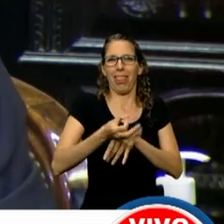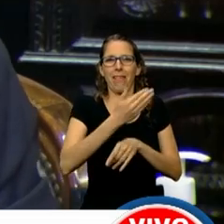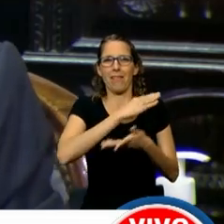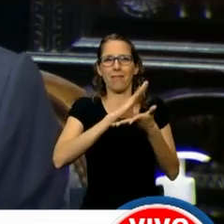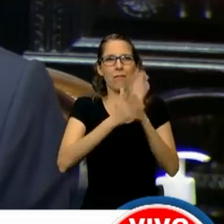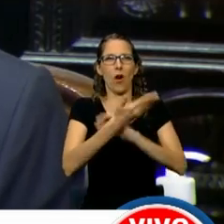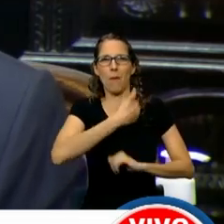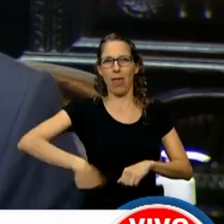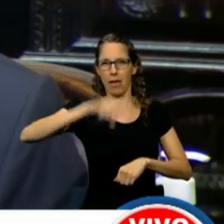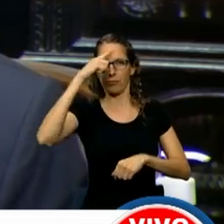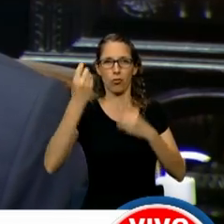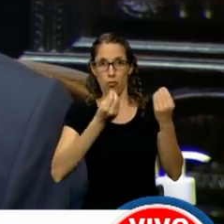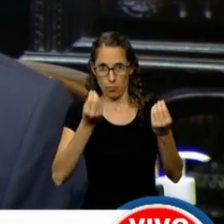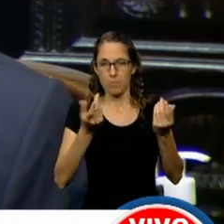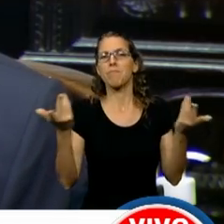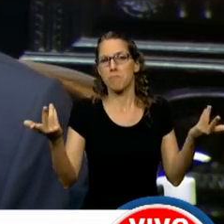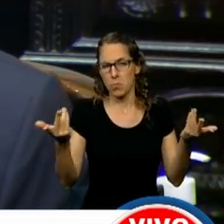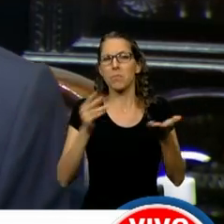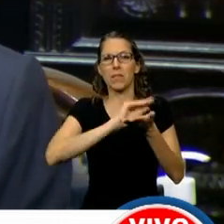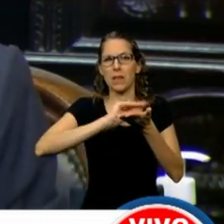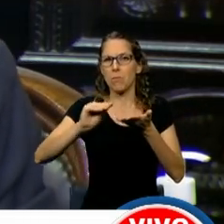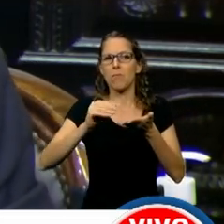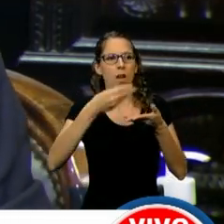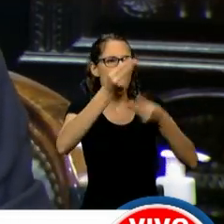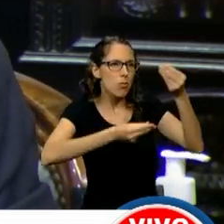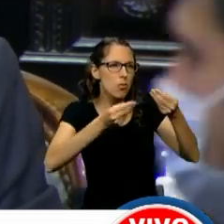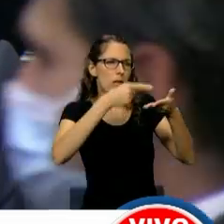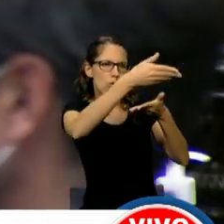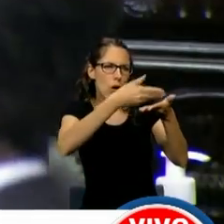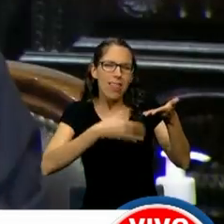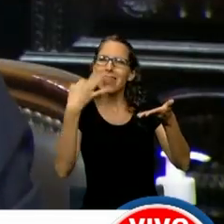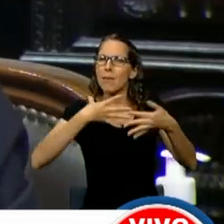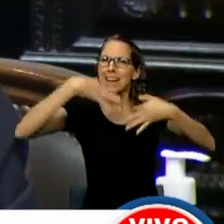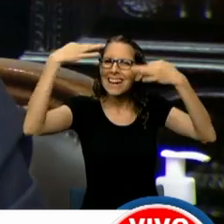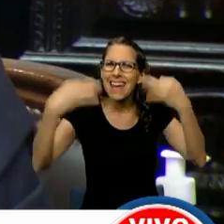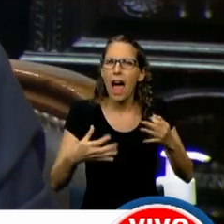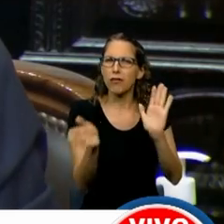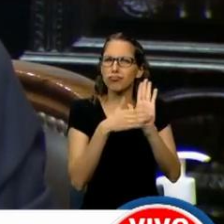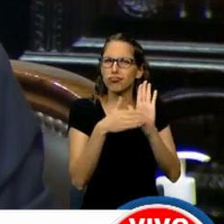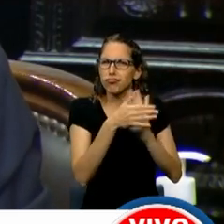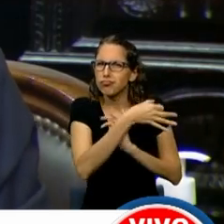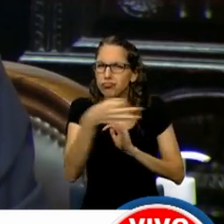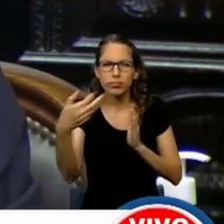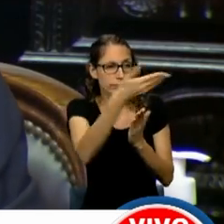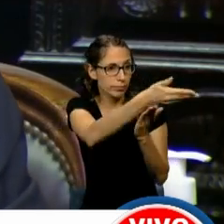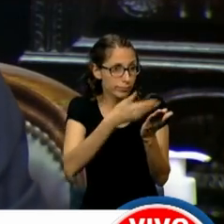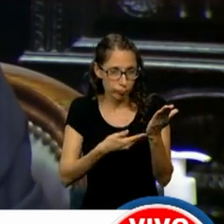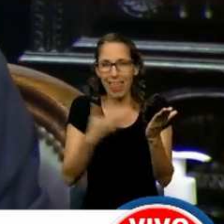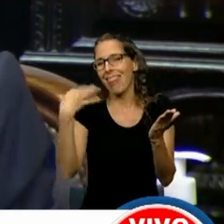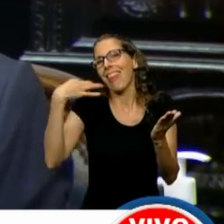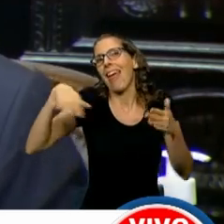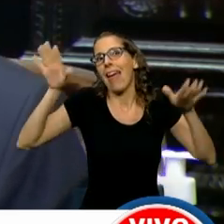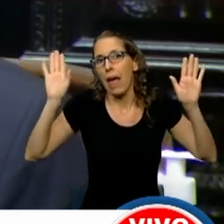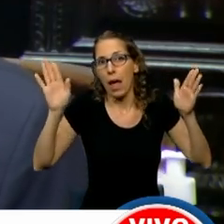lombardi tiene que ser real tiene que ser certero y tiene que ser verdadero y nada de ello pasa en